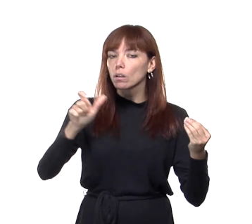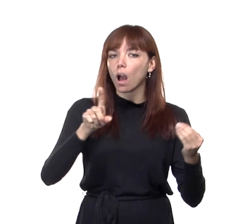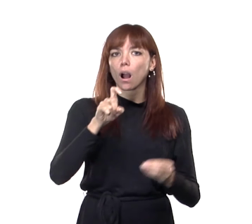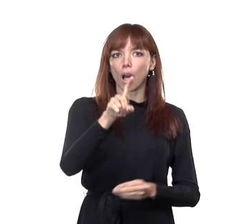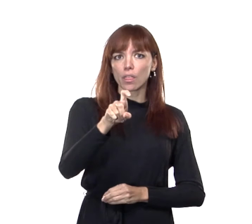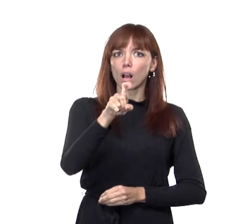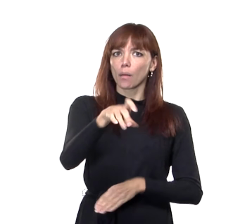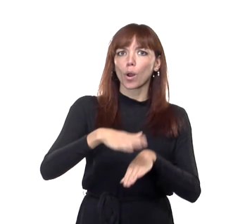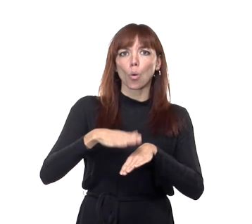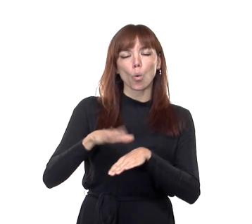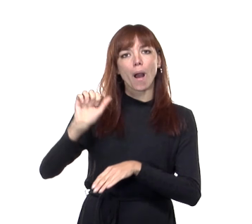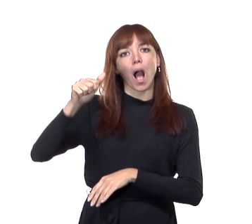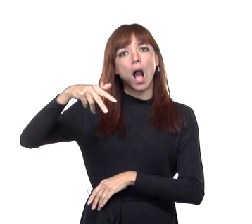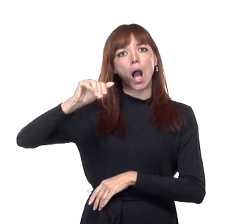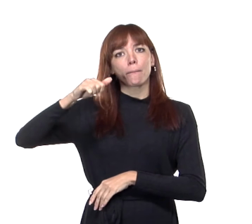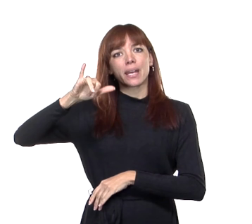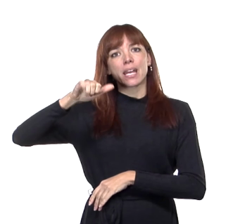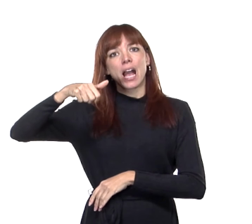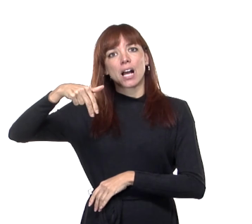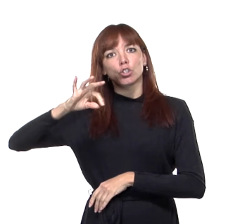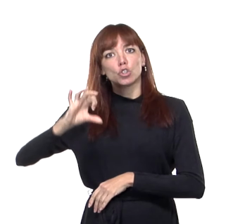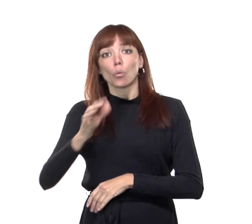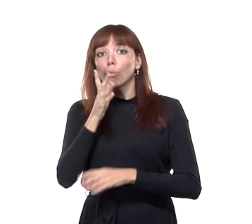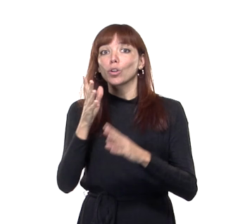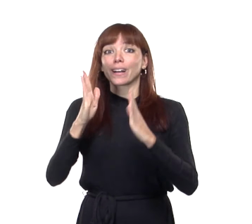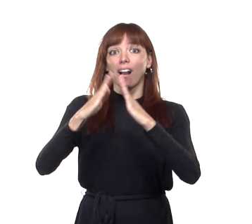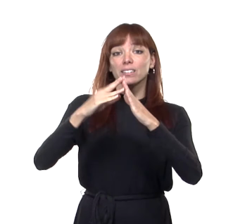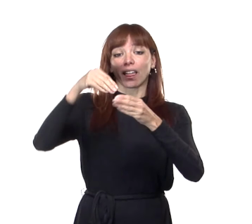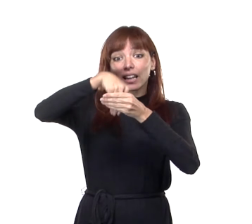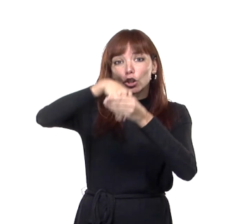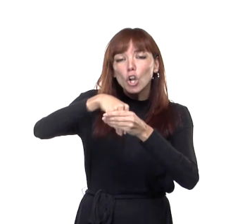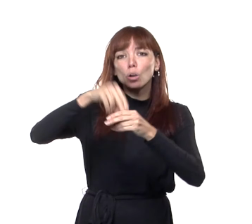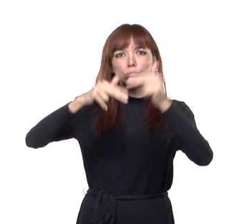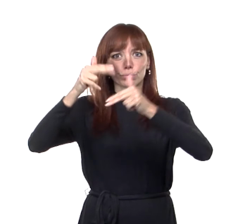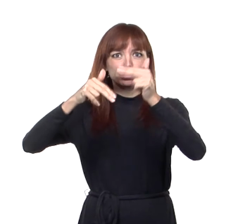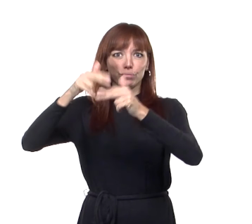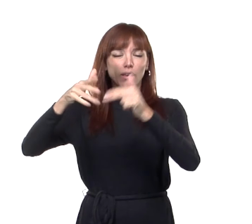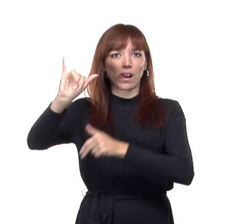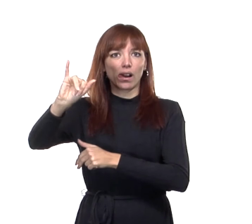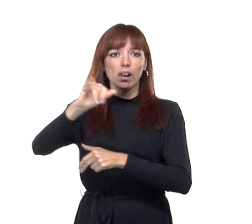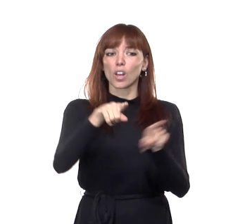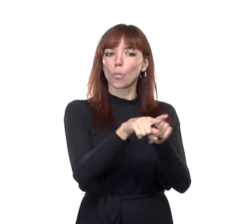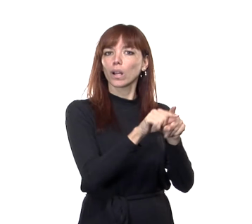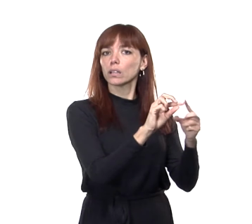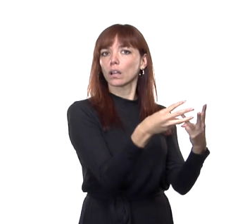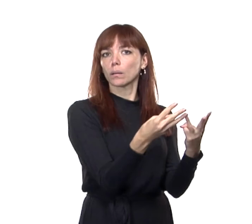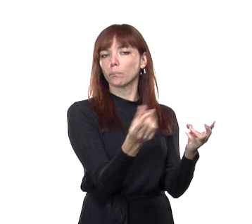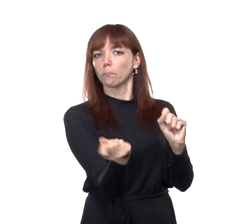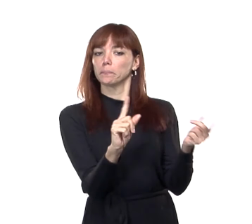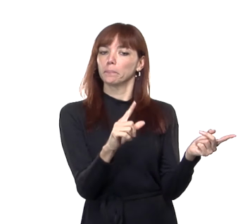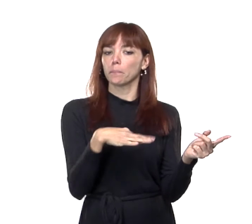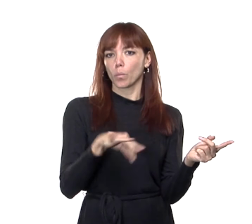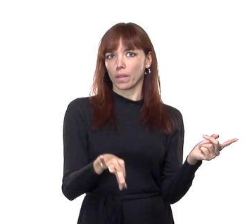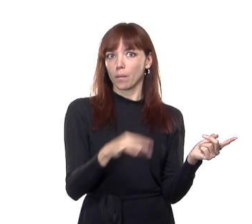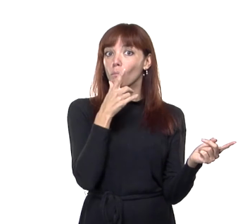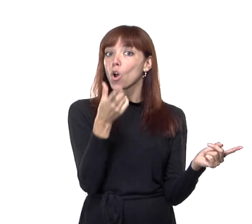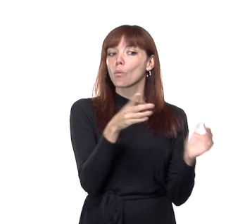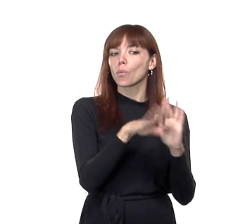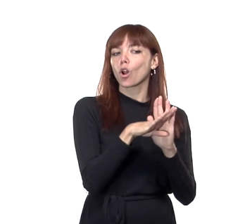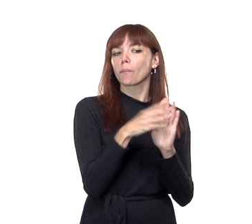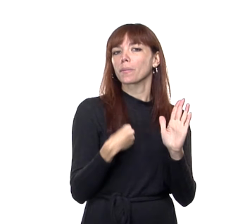porque lo pusimos en nuestra infraestructura y los datos personales son bastante parecidos en muchos aspectos son muy baratos